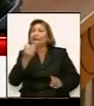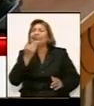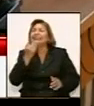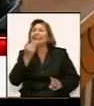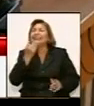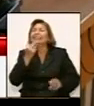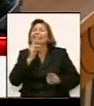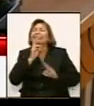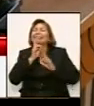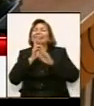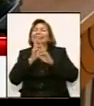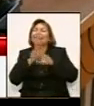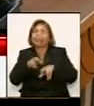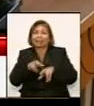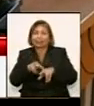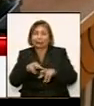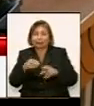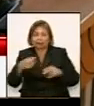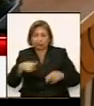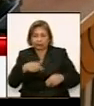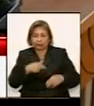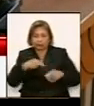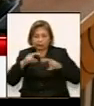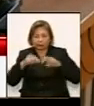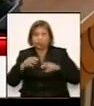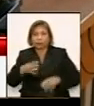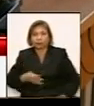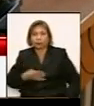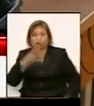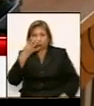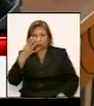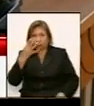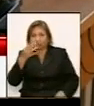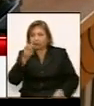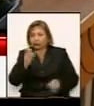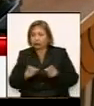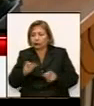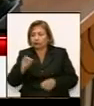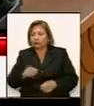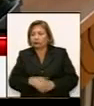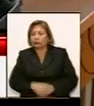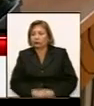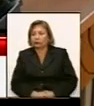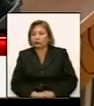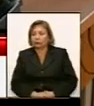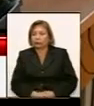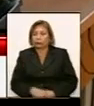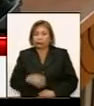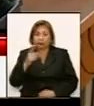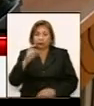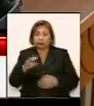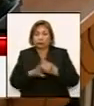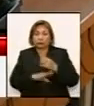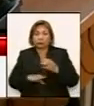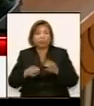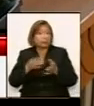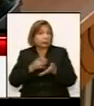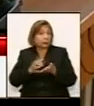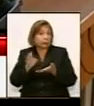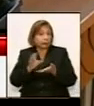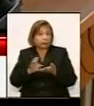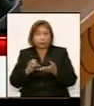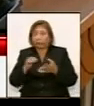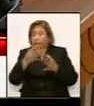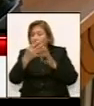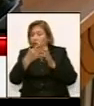responder, ¿no? Y en nuestra investigación hemos encontrado en realidad cuatro actores, nos olvidamos de poner un icono. Primero las plataformas intermediarias, al